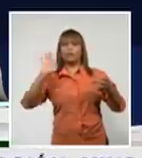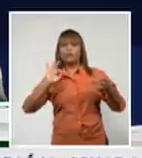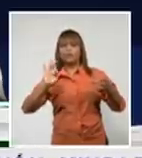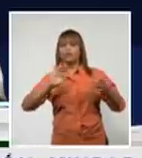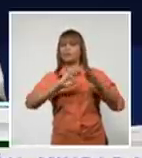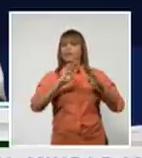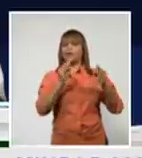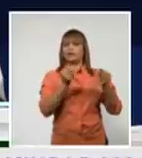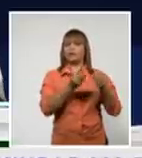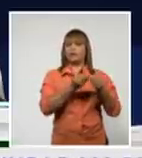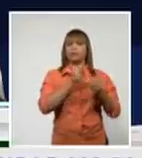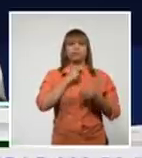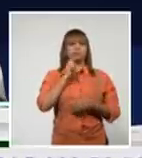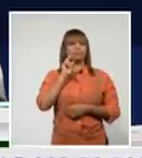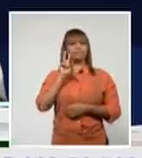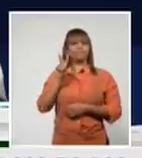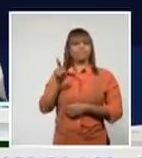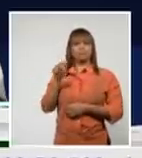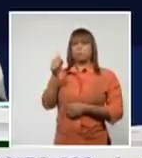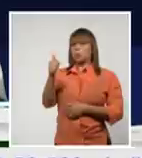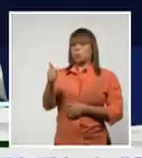totalmente asintomático.